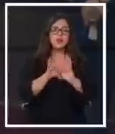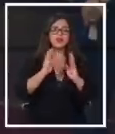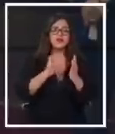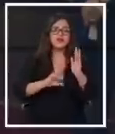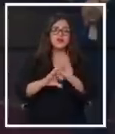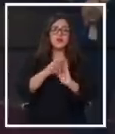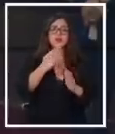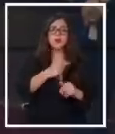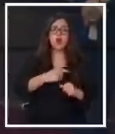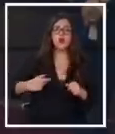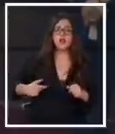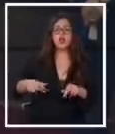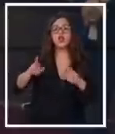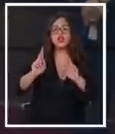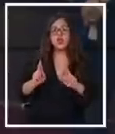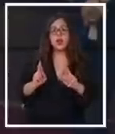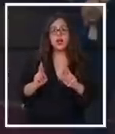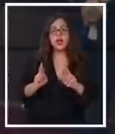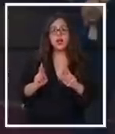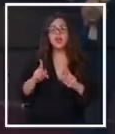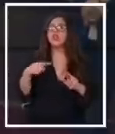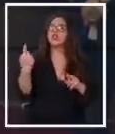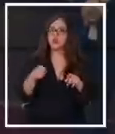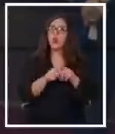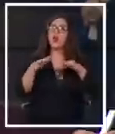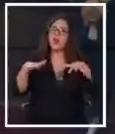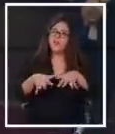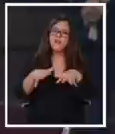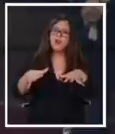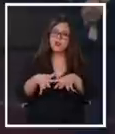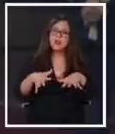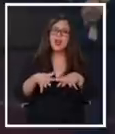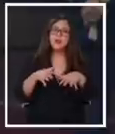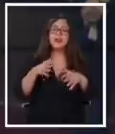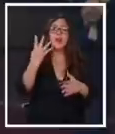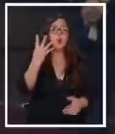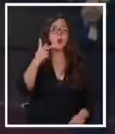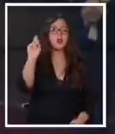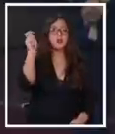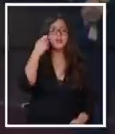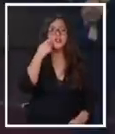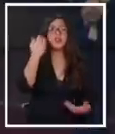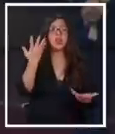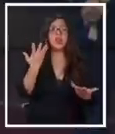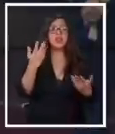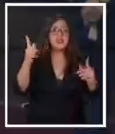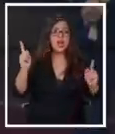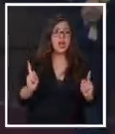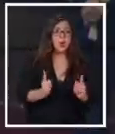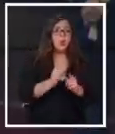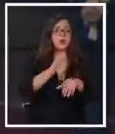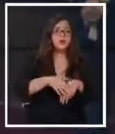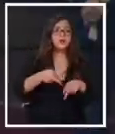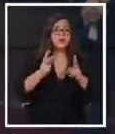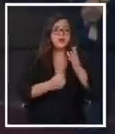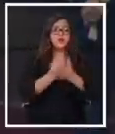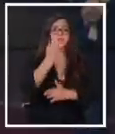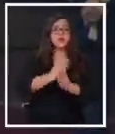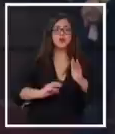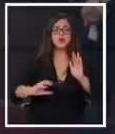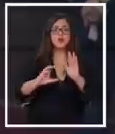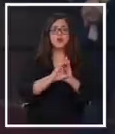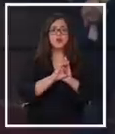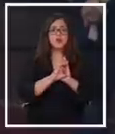esto yo espero y vamos a dar lo mejor de nosotros para que sea el 4 de septiembre un punto de encuentro que nos permita tener una nueva constitución